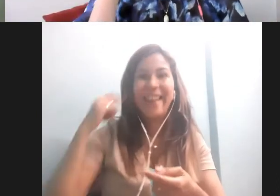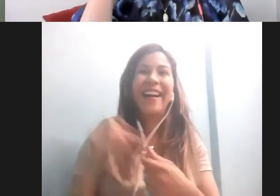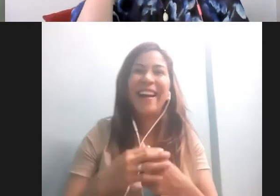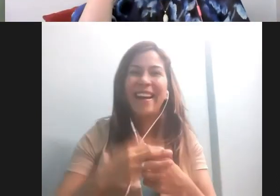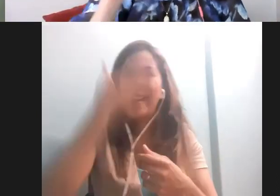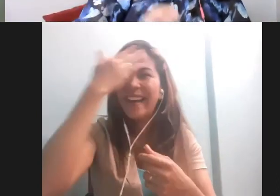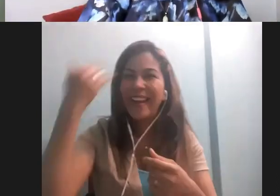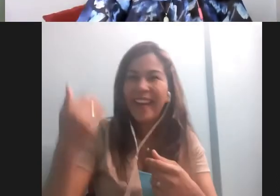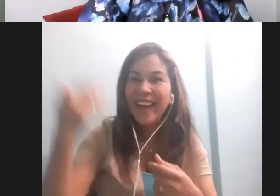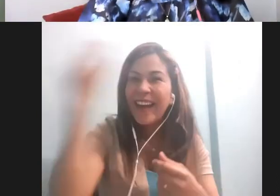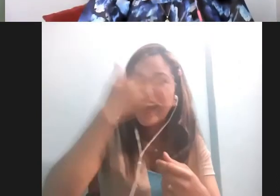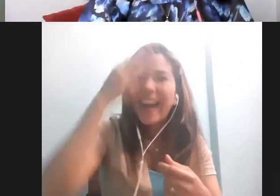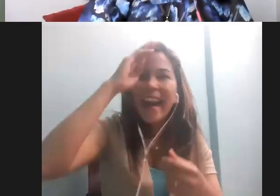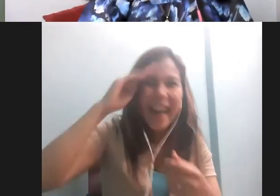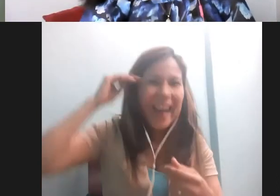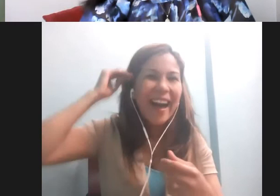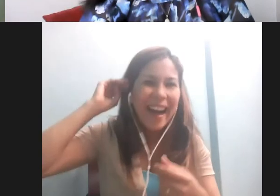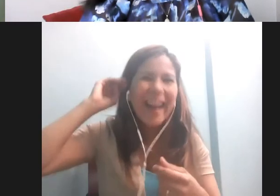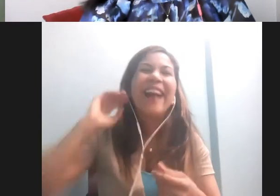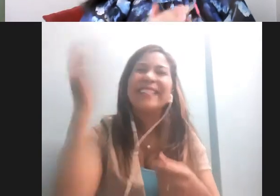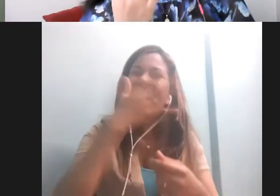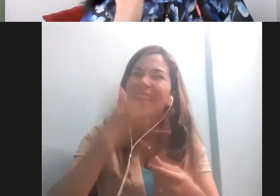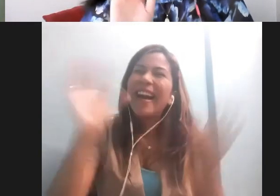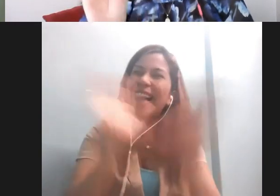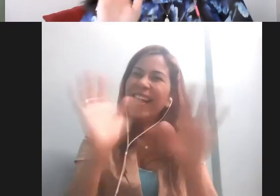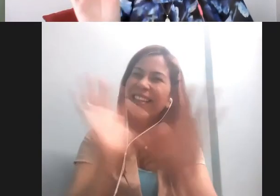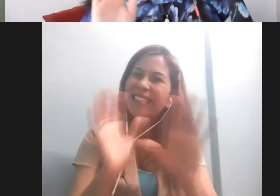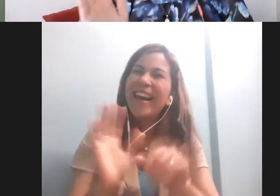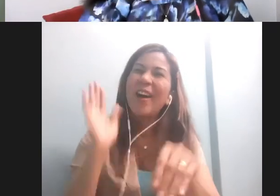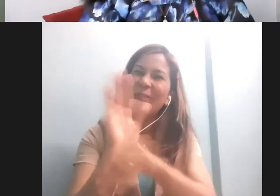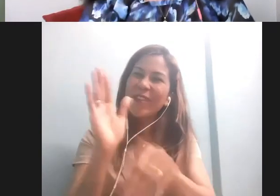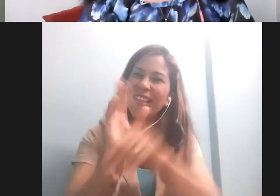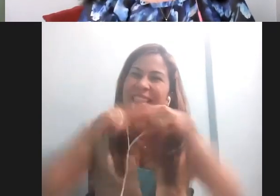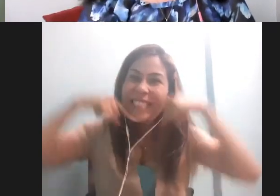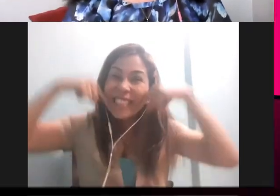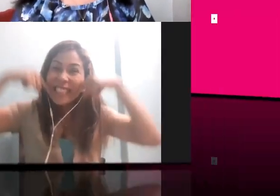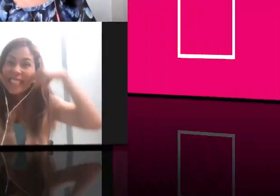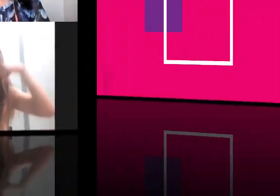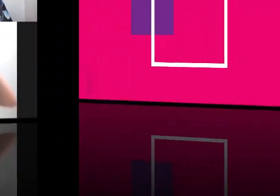seña, que era así. Y cuídense mucho y recuerden siempre, sonría que es gratis. Hasta la próxima.